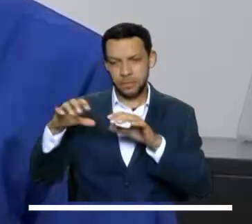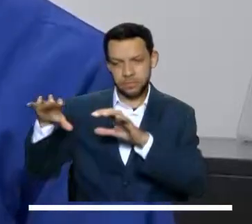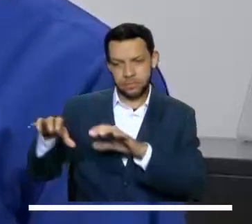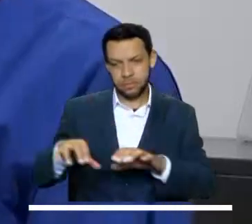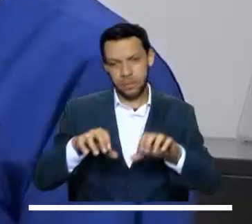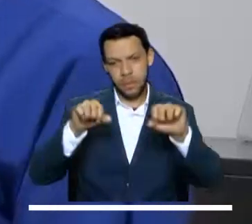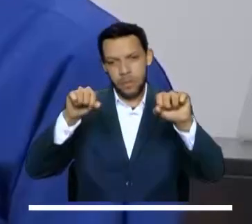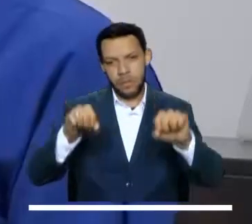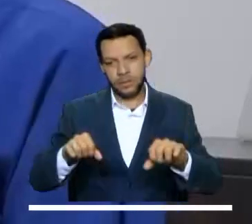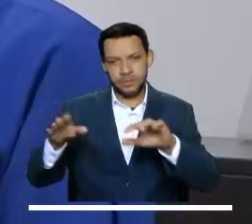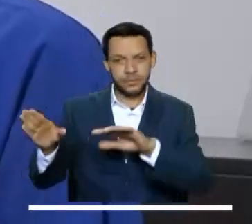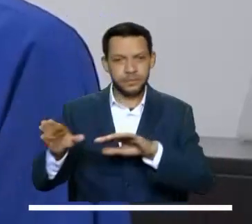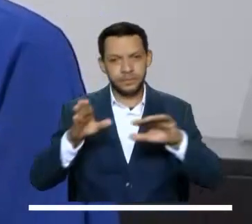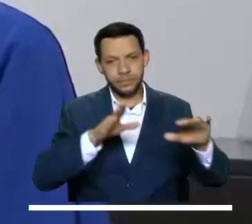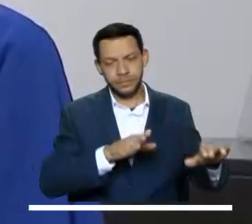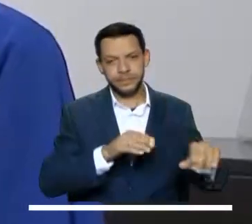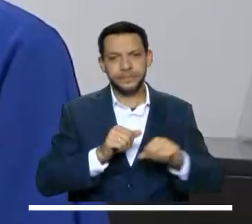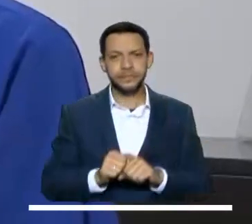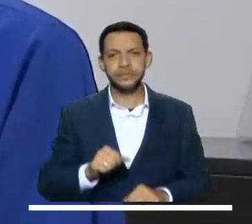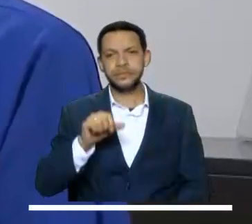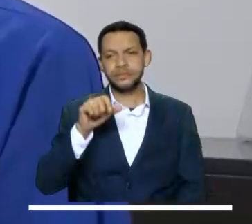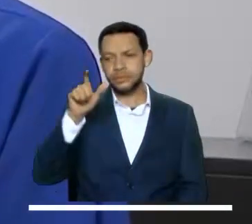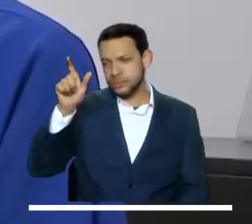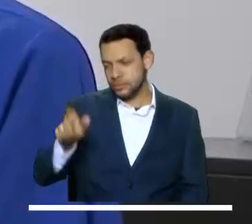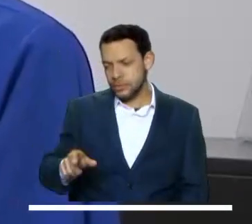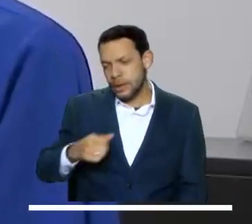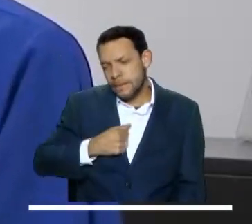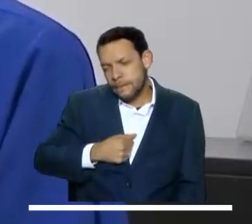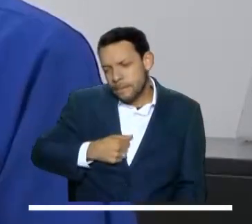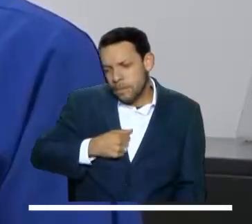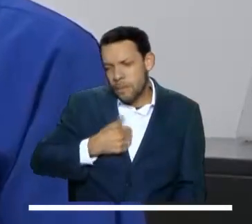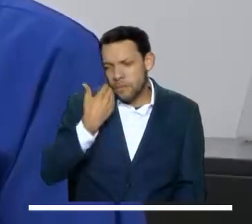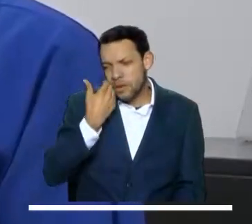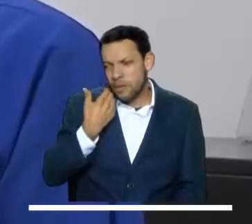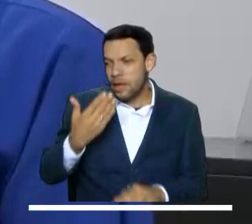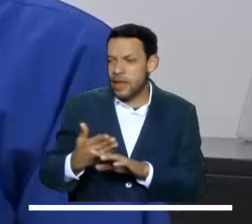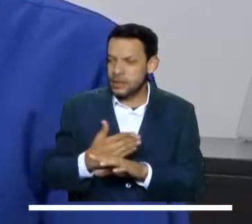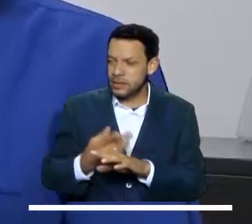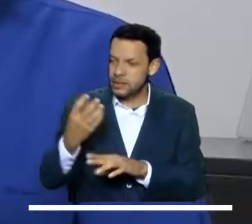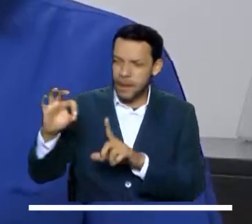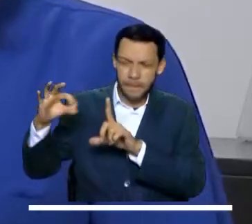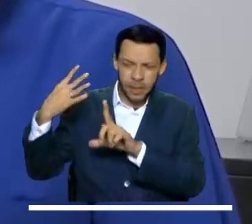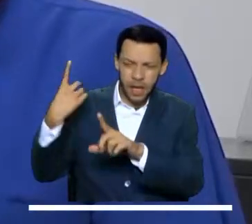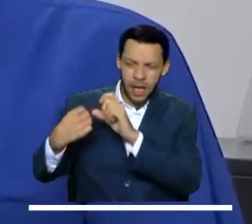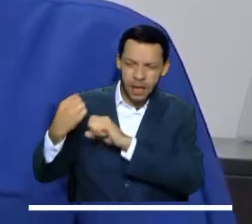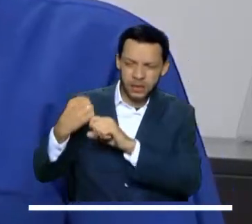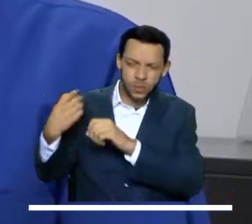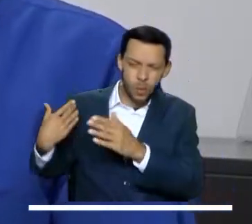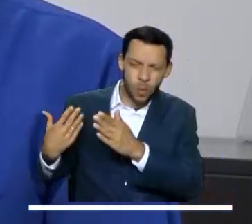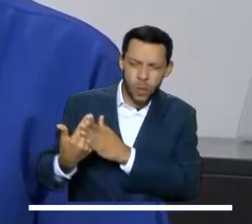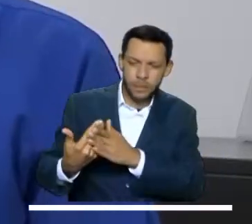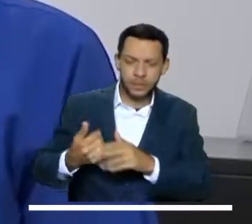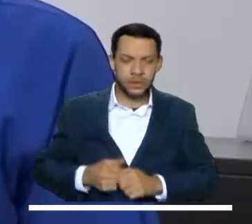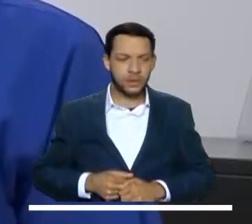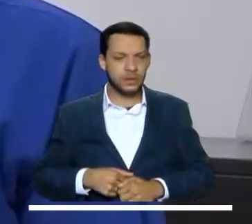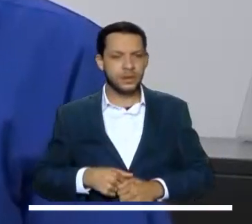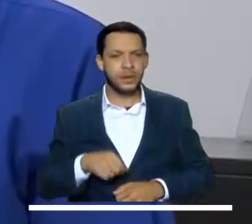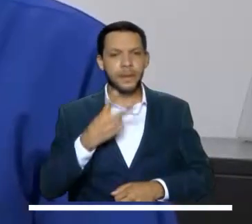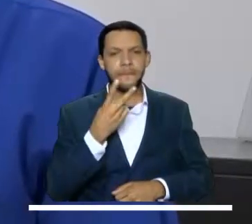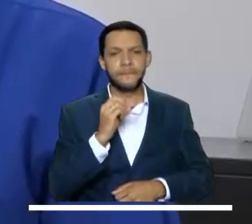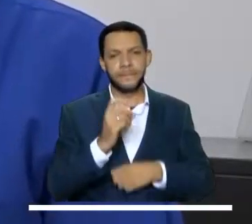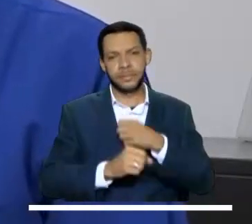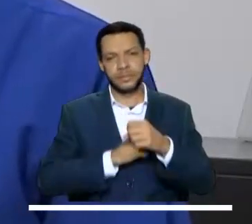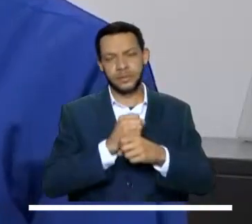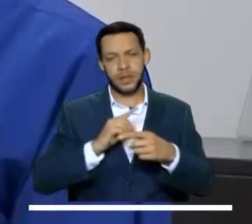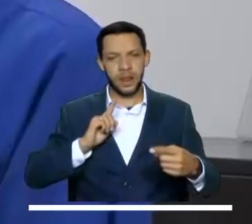digestivo. Doctor Luis Guillermo, una pregunta y me disculpa, ¿cuántos años lleva de gastroenterólogo? Llevo 22 años ejerciendo la profesión de gastroenterología